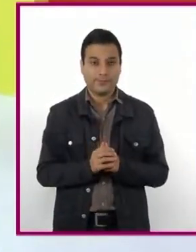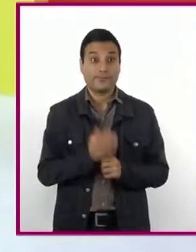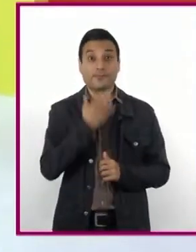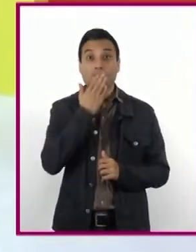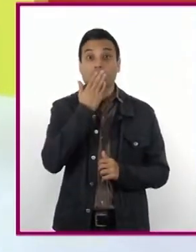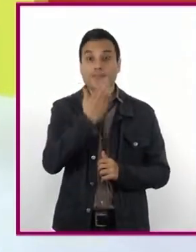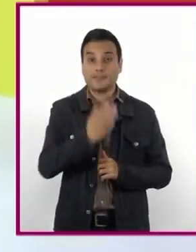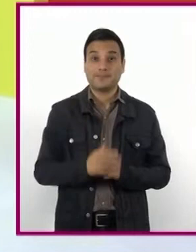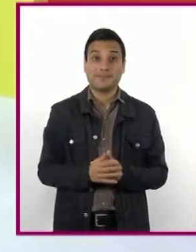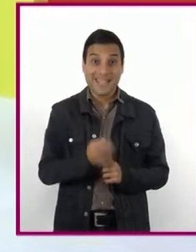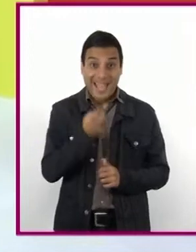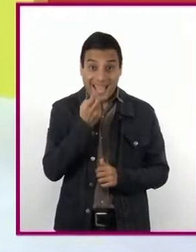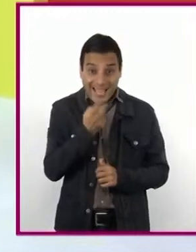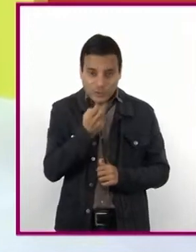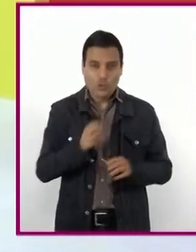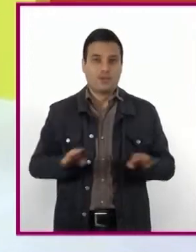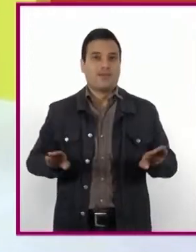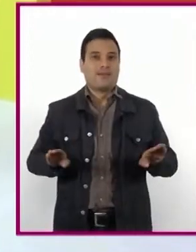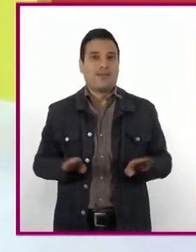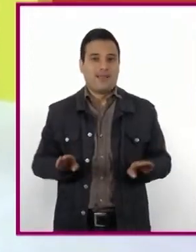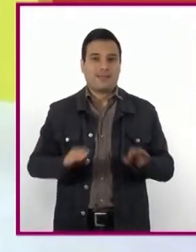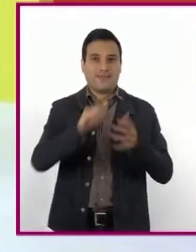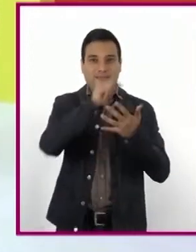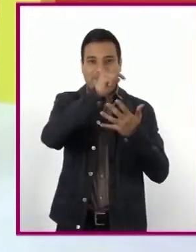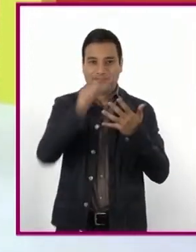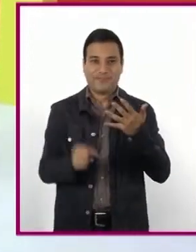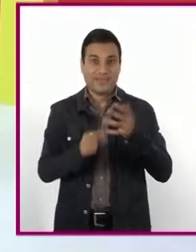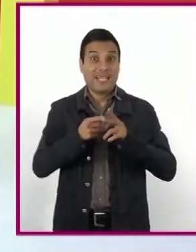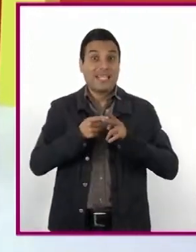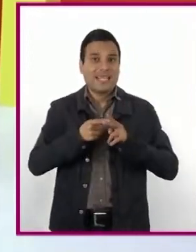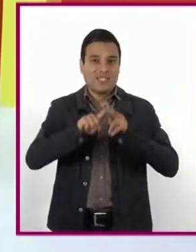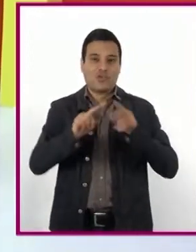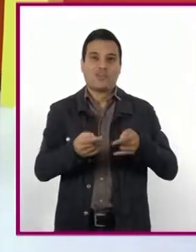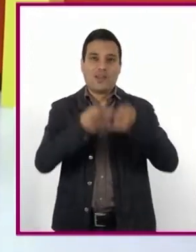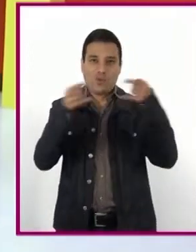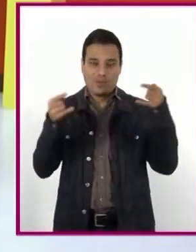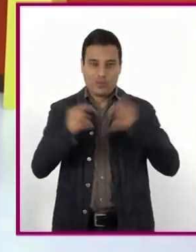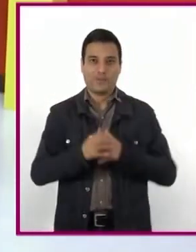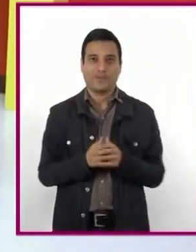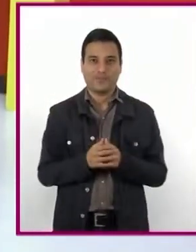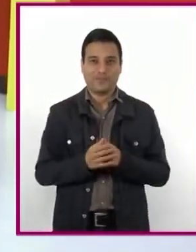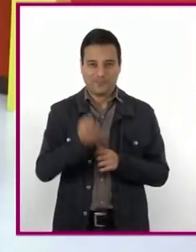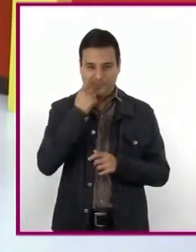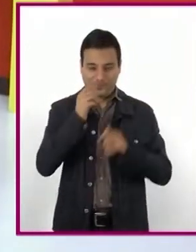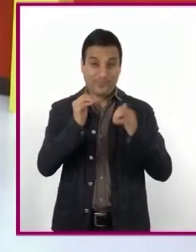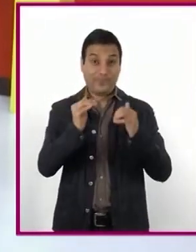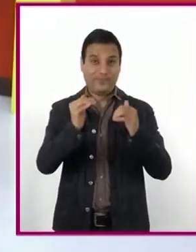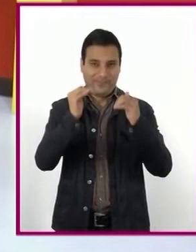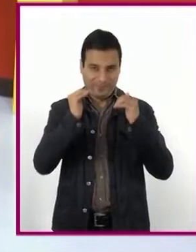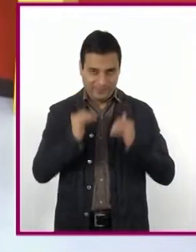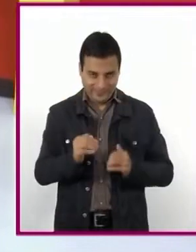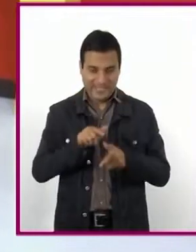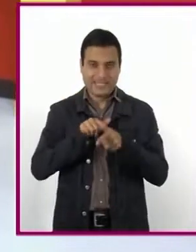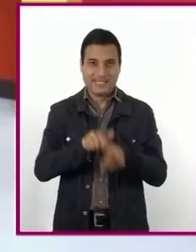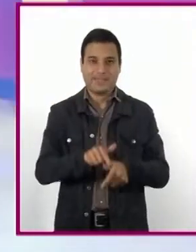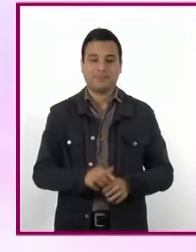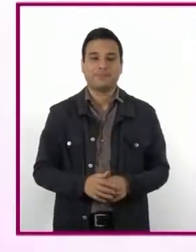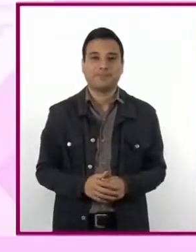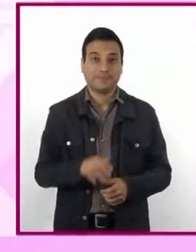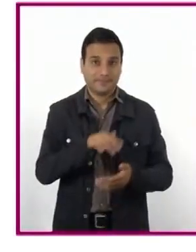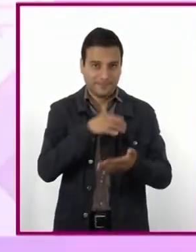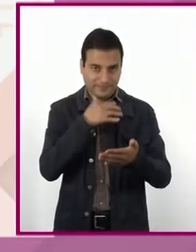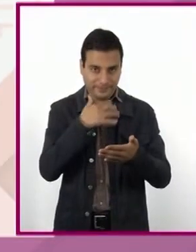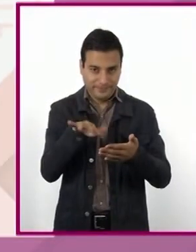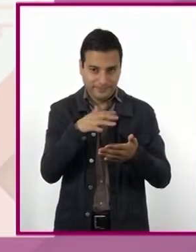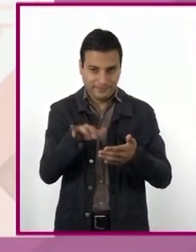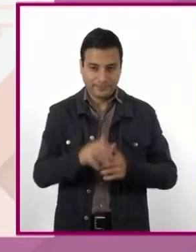¡Excelente! Esas son las características que tiene el inicio de un cuento. Continuamos con la lectura, por favor. Claro